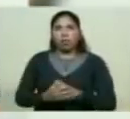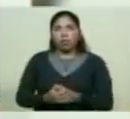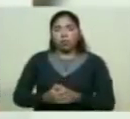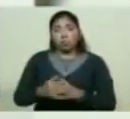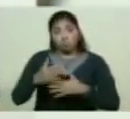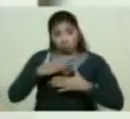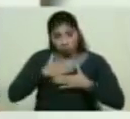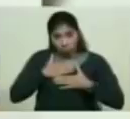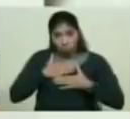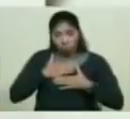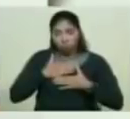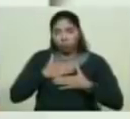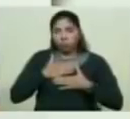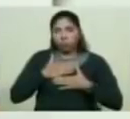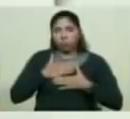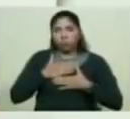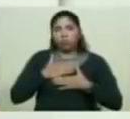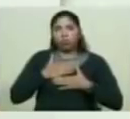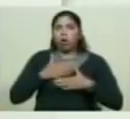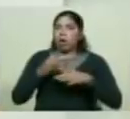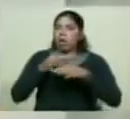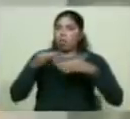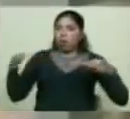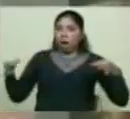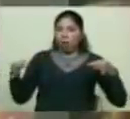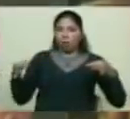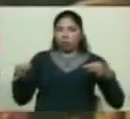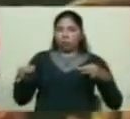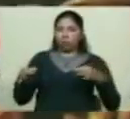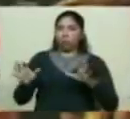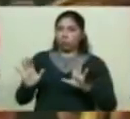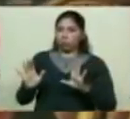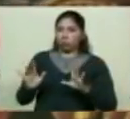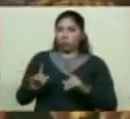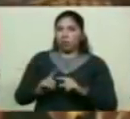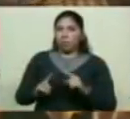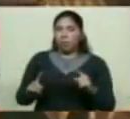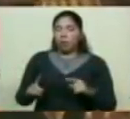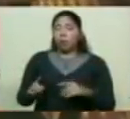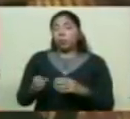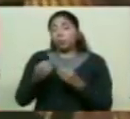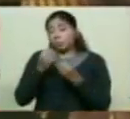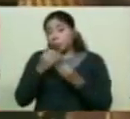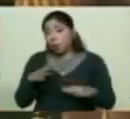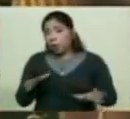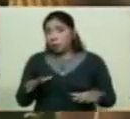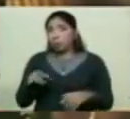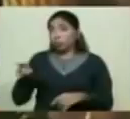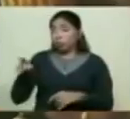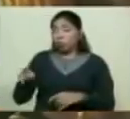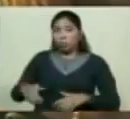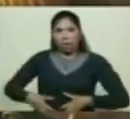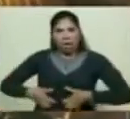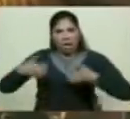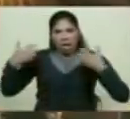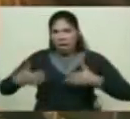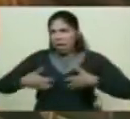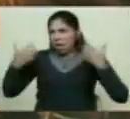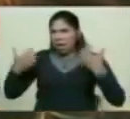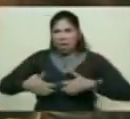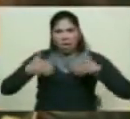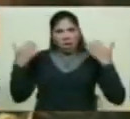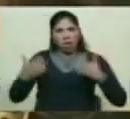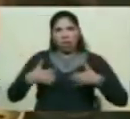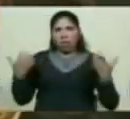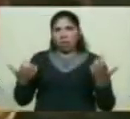he conducido la cuestión el pertinaz e empeño y acaloramiento de usted en sostener